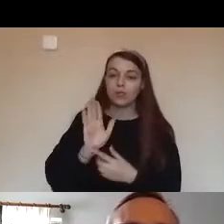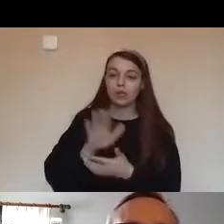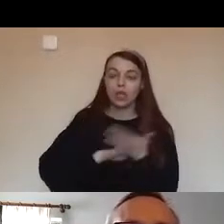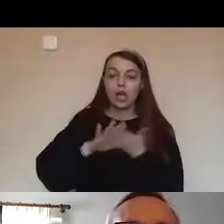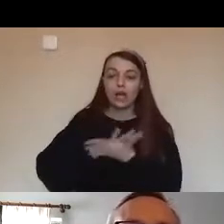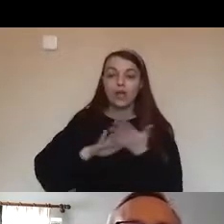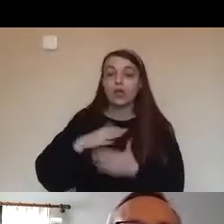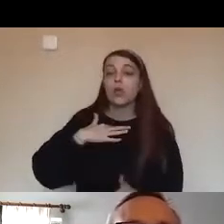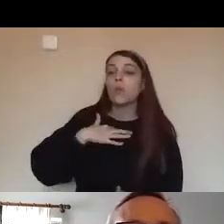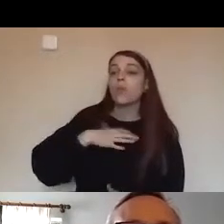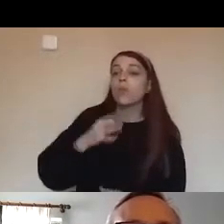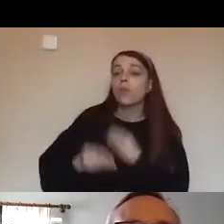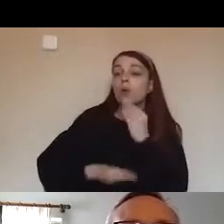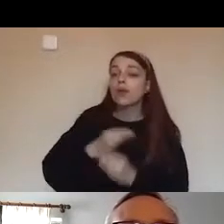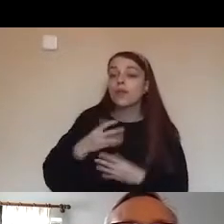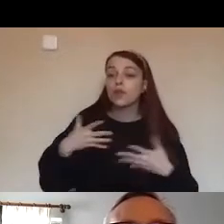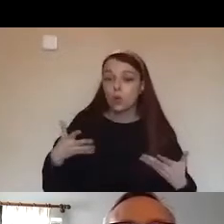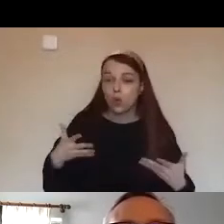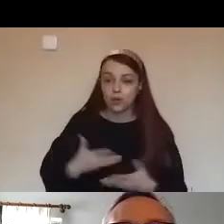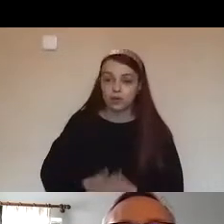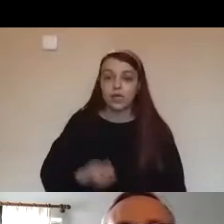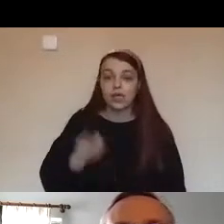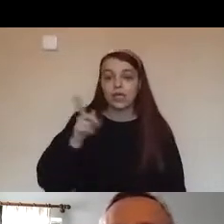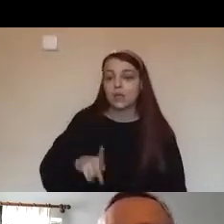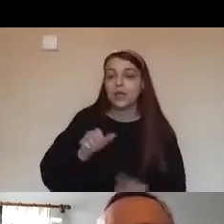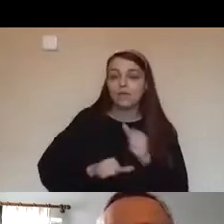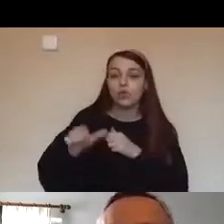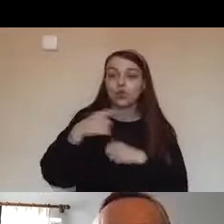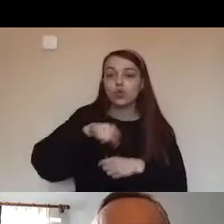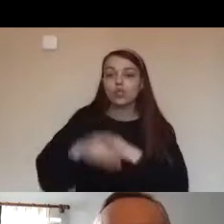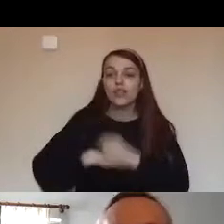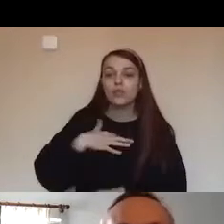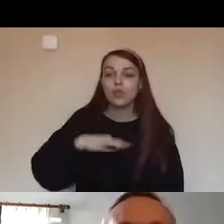que es posible y de lo que se podría hacer en el futuro.